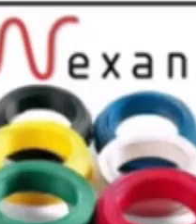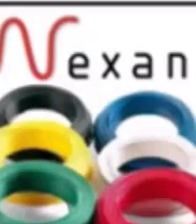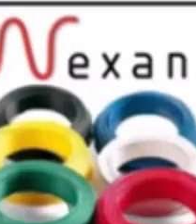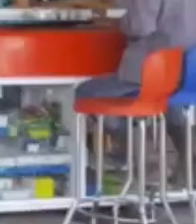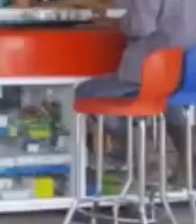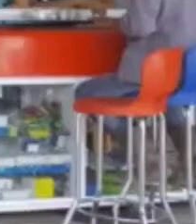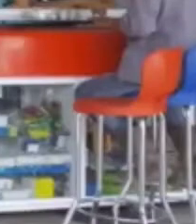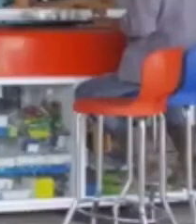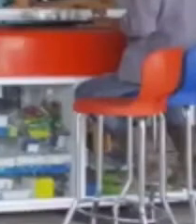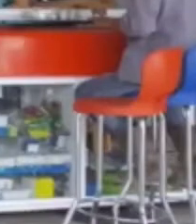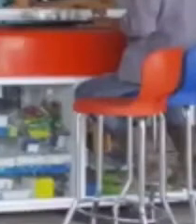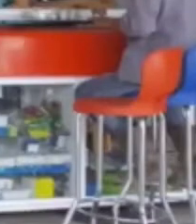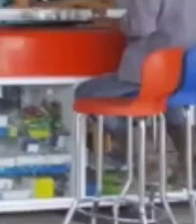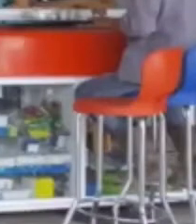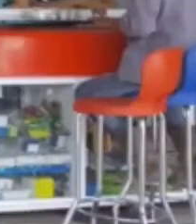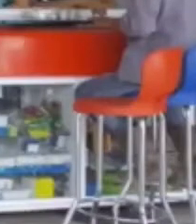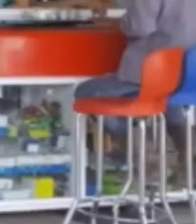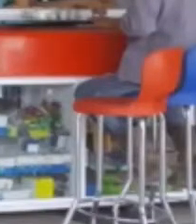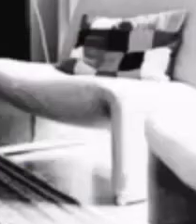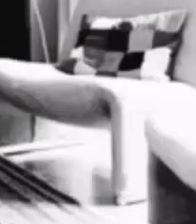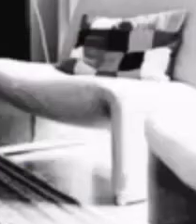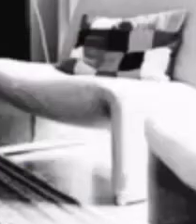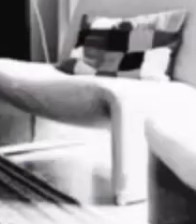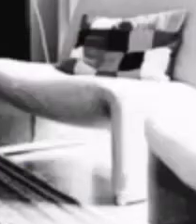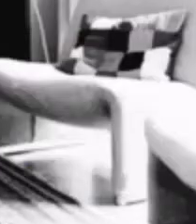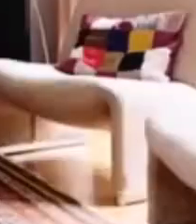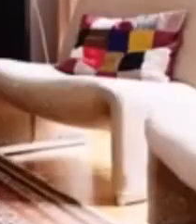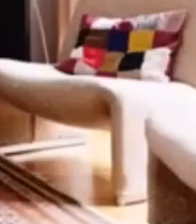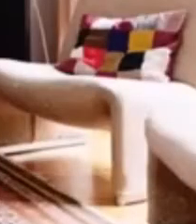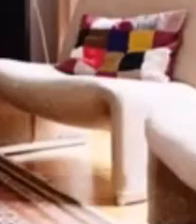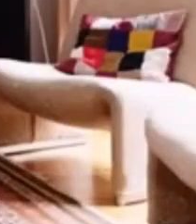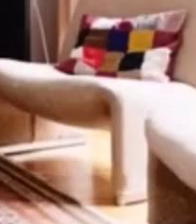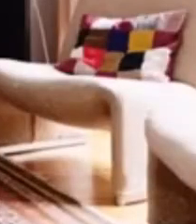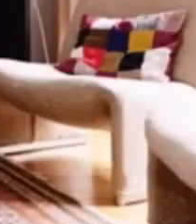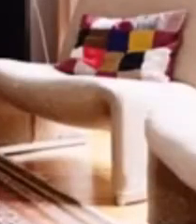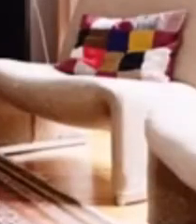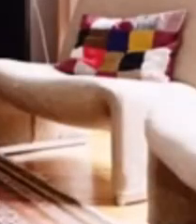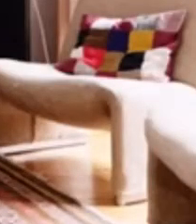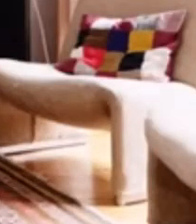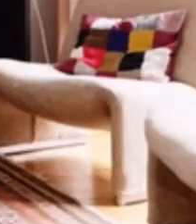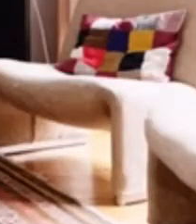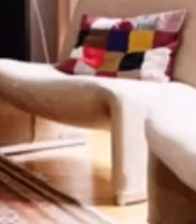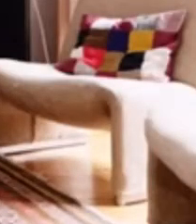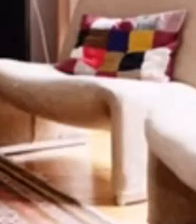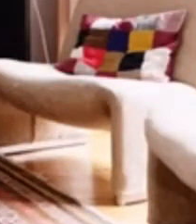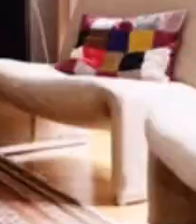calidad. En materiales eléctricos. Electrofer, ilumina tu vida.